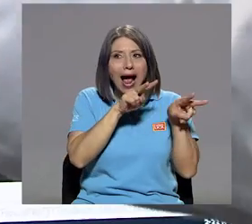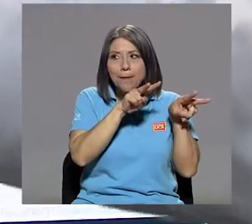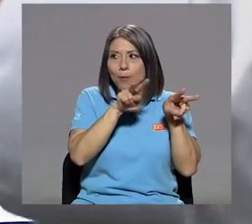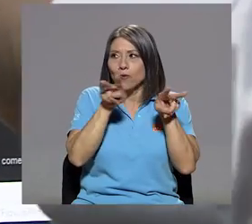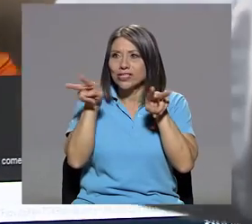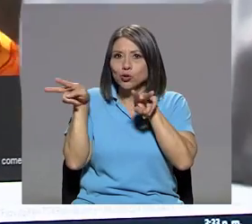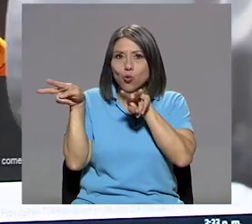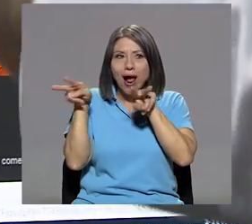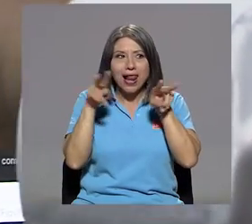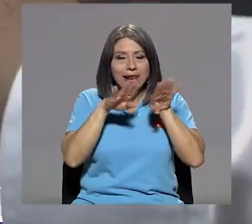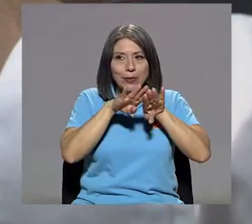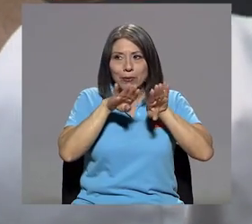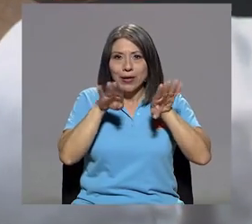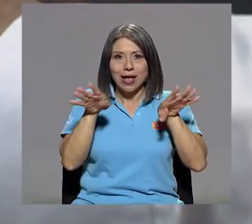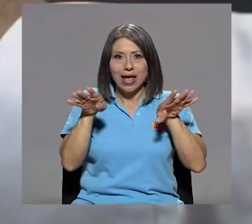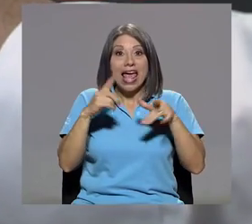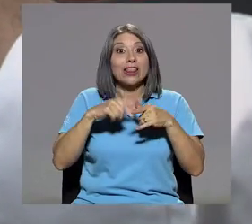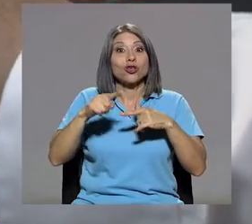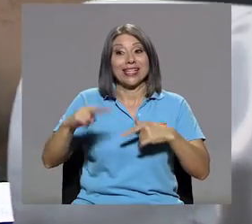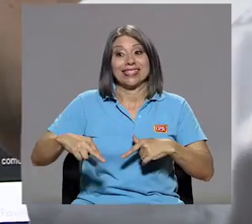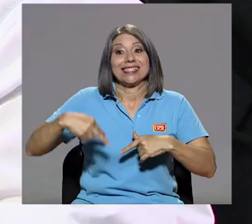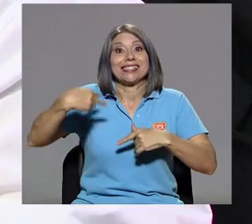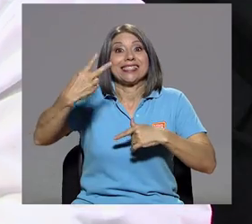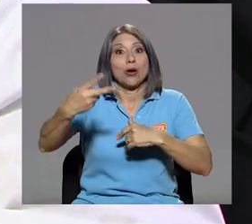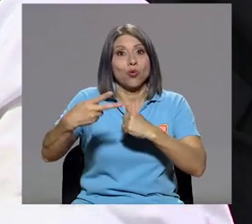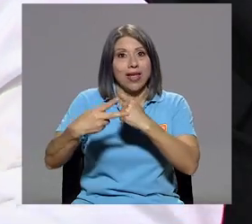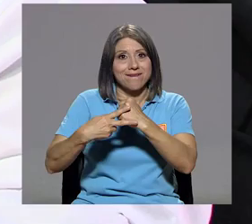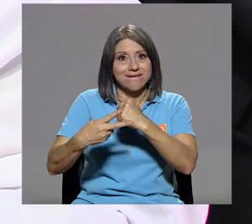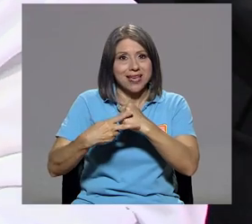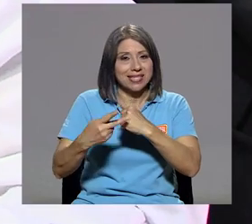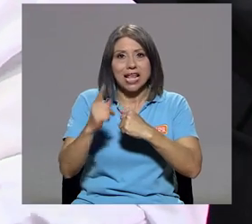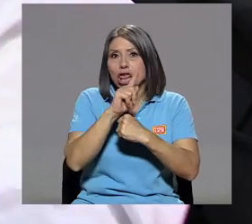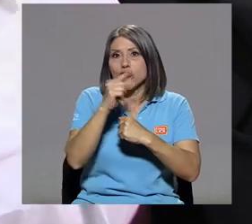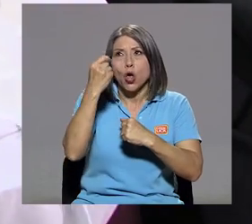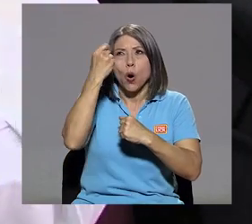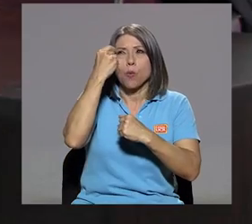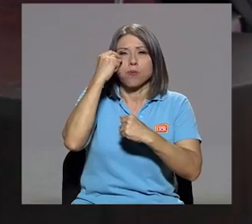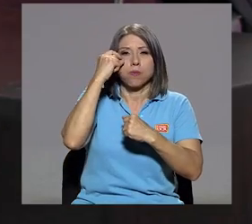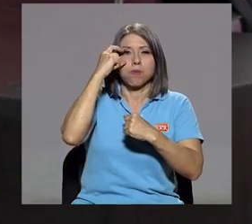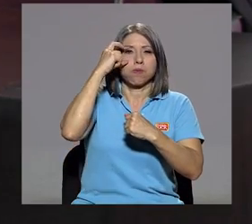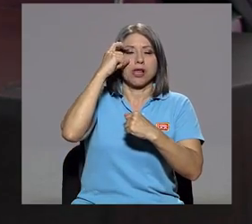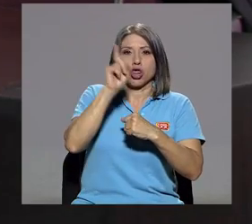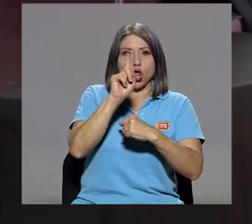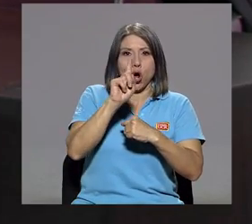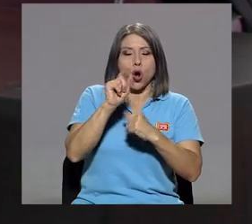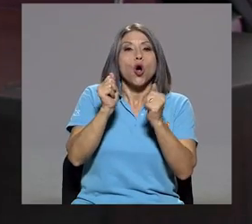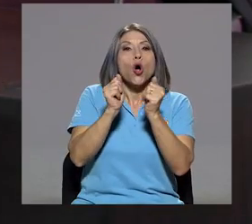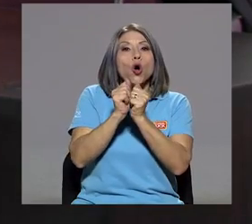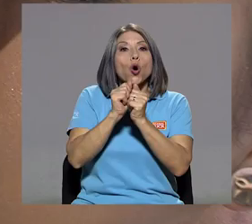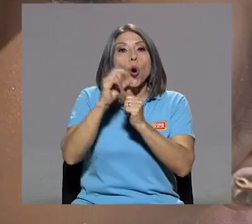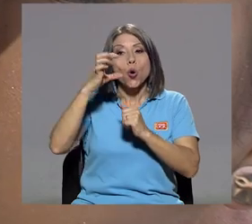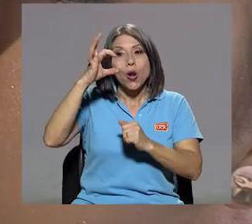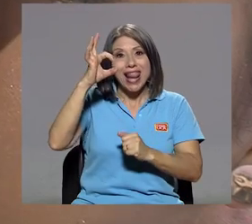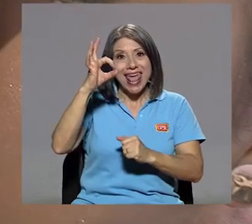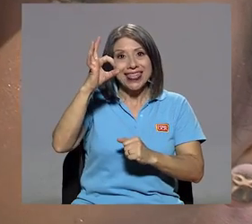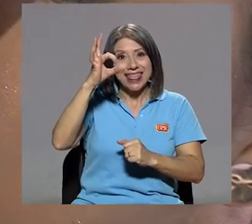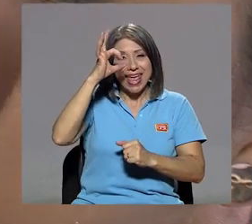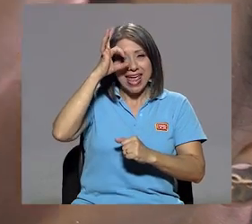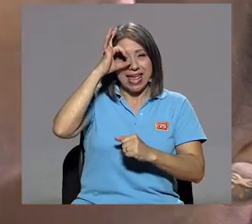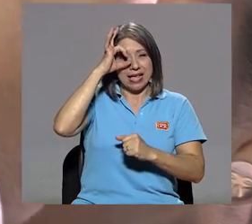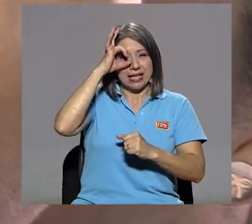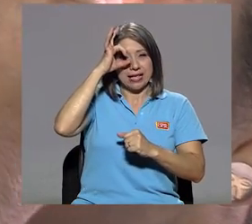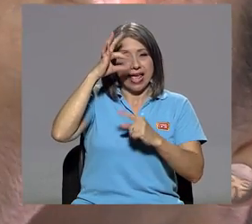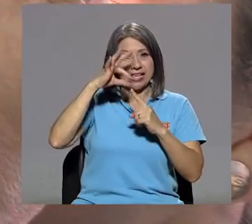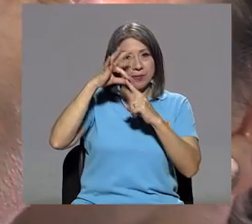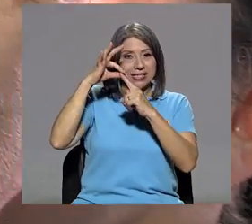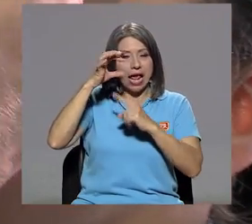en esa segunda cita podríamos no dilatar al paciente y con un lente especial que se pega al ojo, poder ver